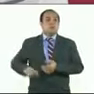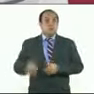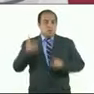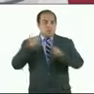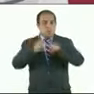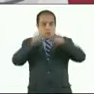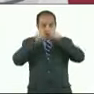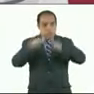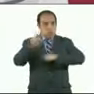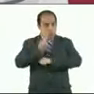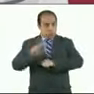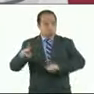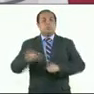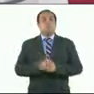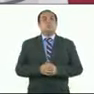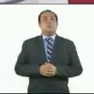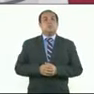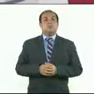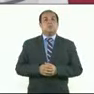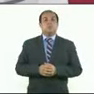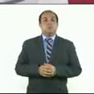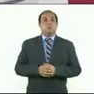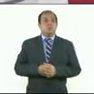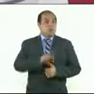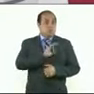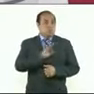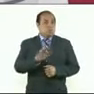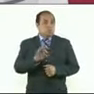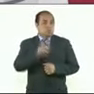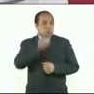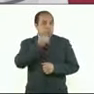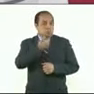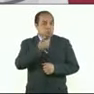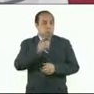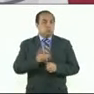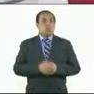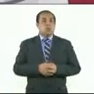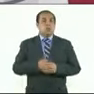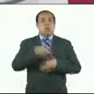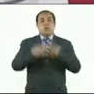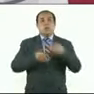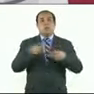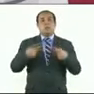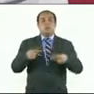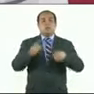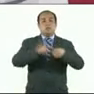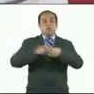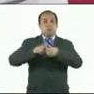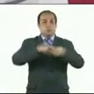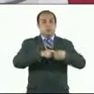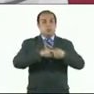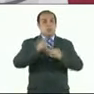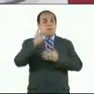estas poblaciones. Entonces, sí les podría decir que justamente para todos los que integramos esta